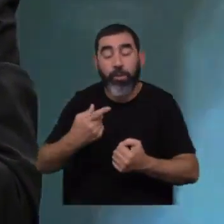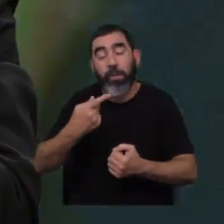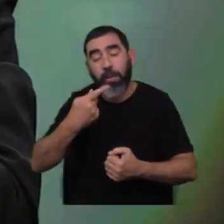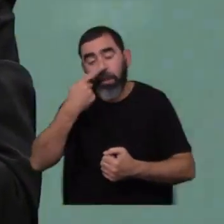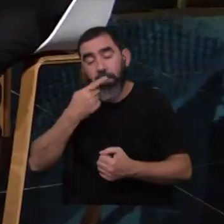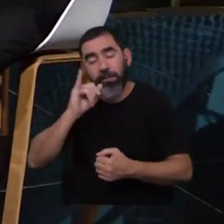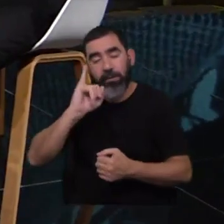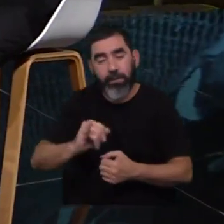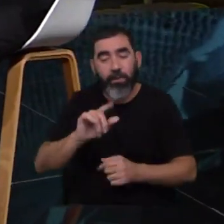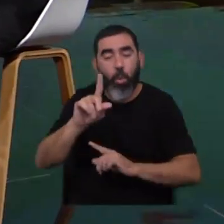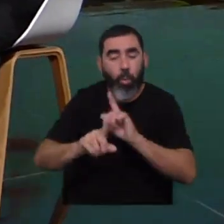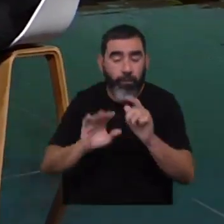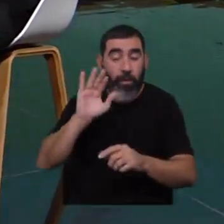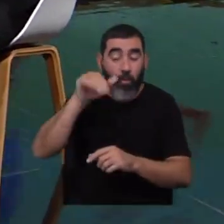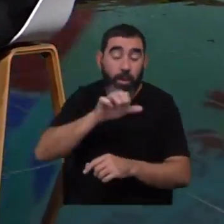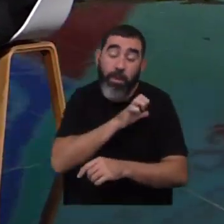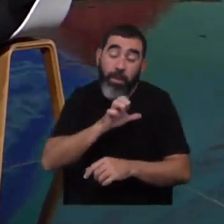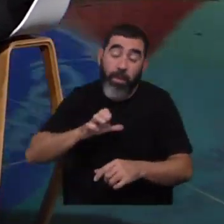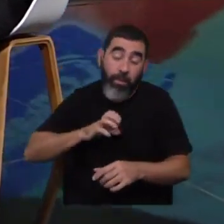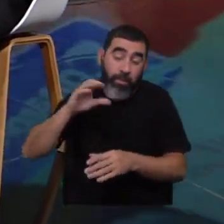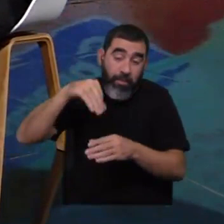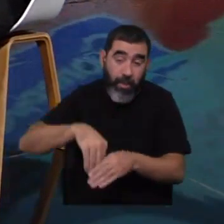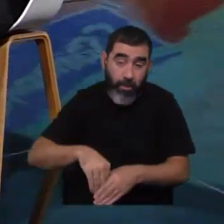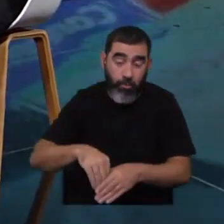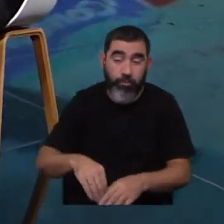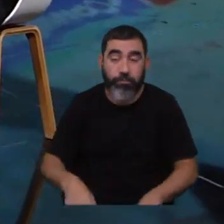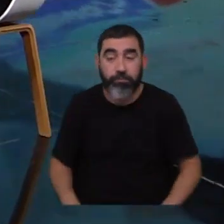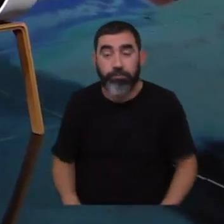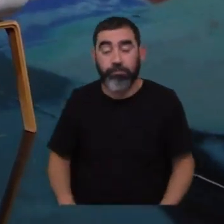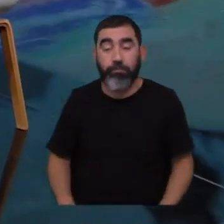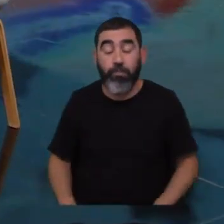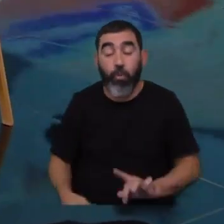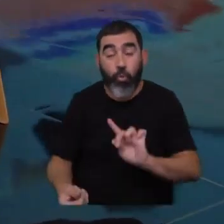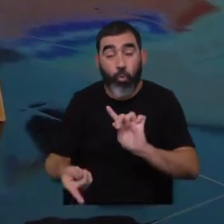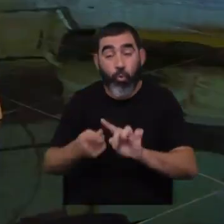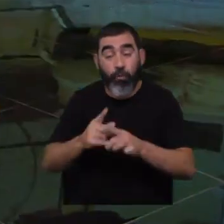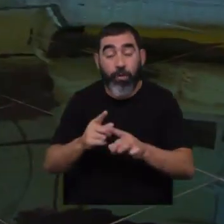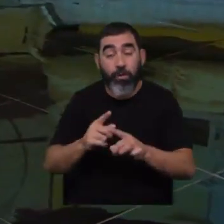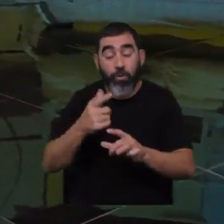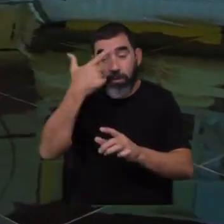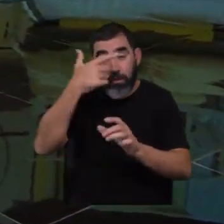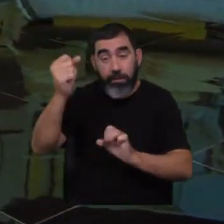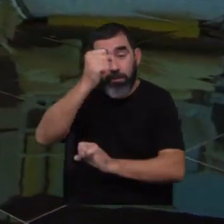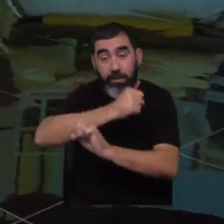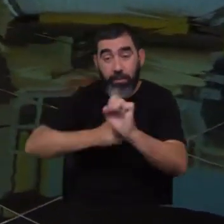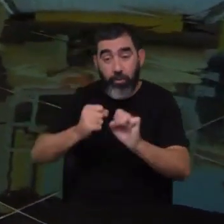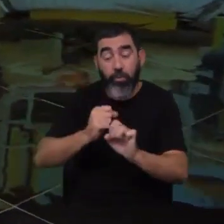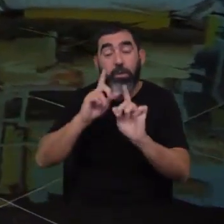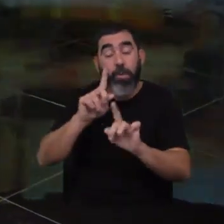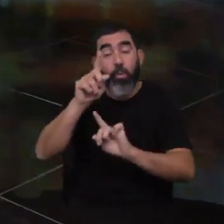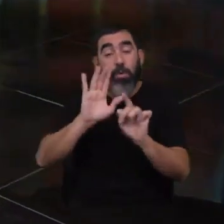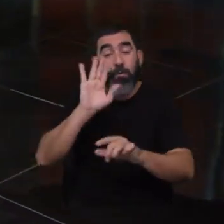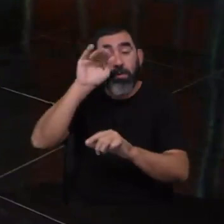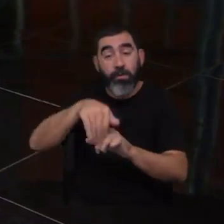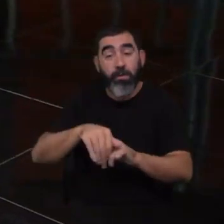interese, la UDELAR es parte del Estado, de alguna forma también forma parte, y los convenios que estábamos hablando de los centros tecnológicos intervienen en la UDELAR, como